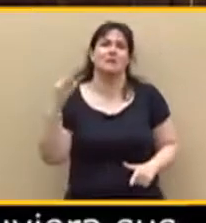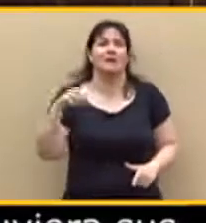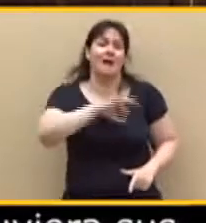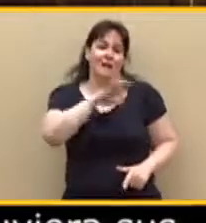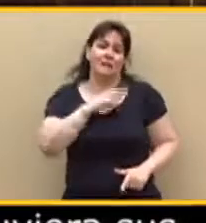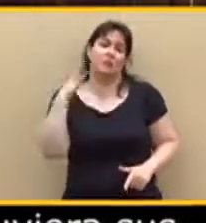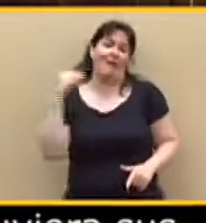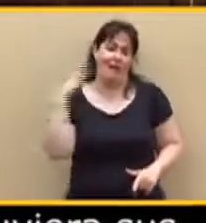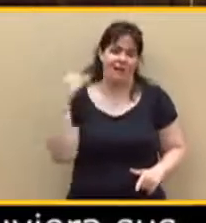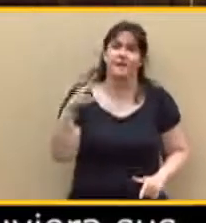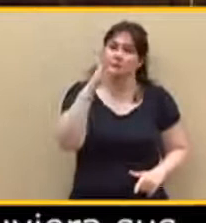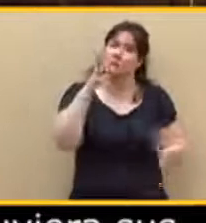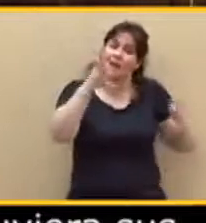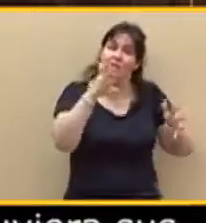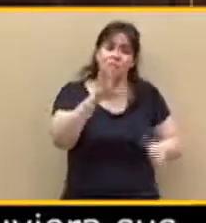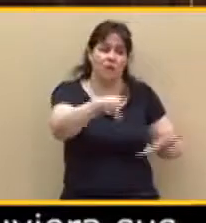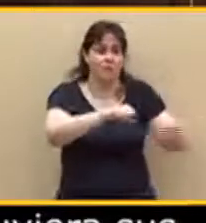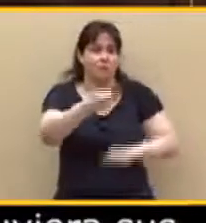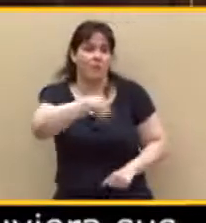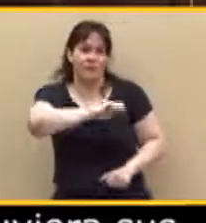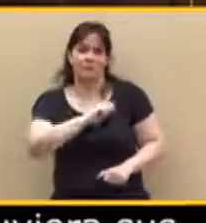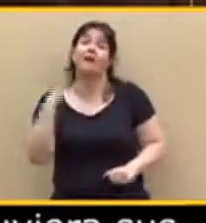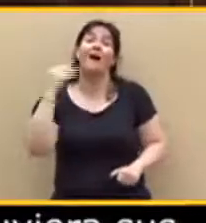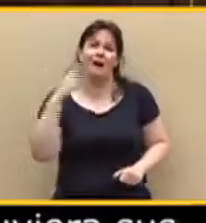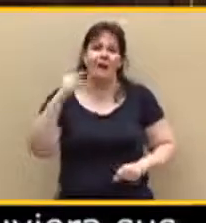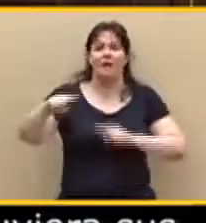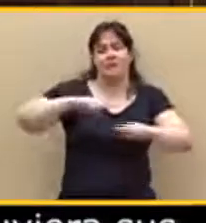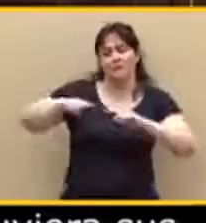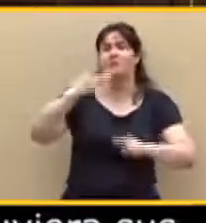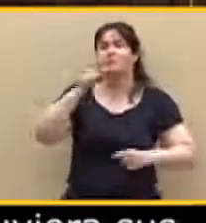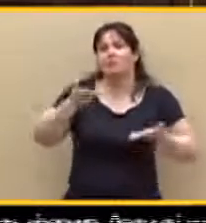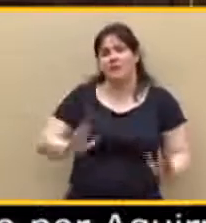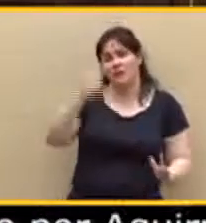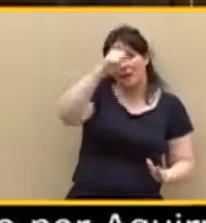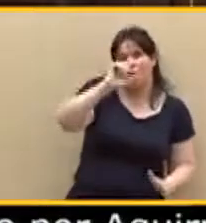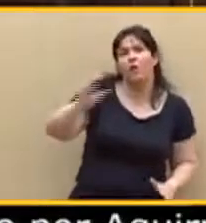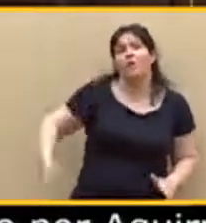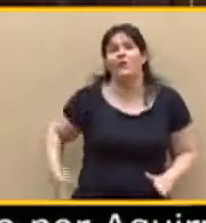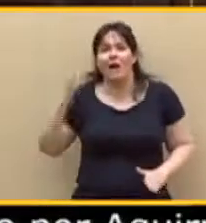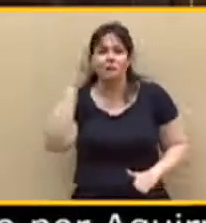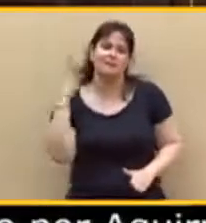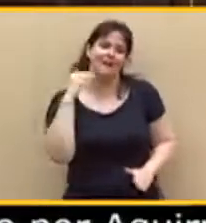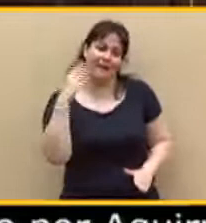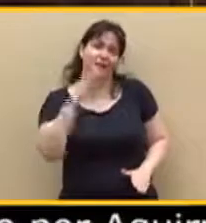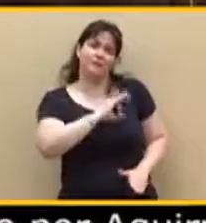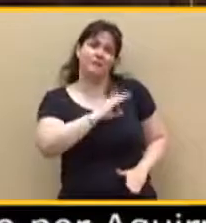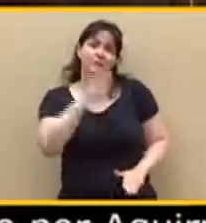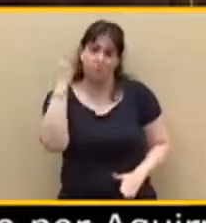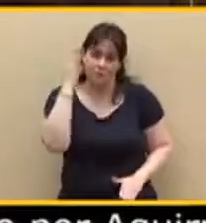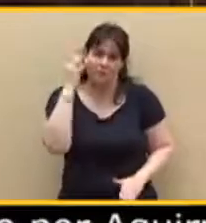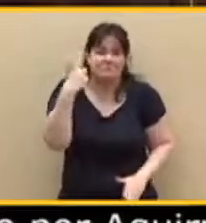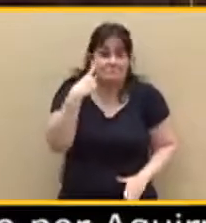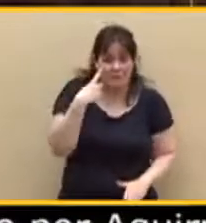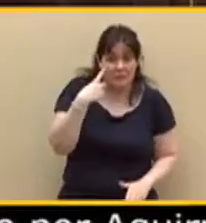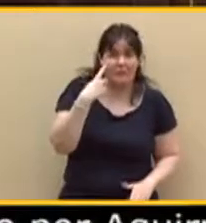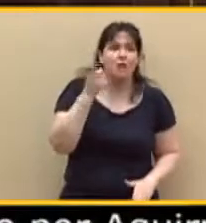compras en España por Aguirre Newman, de la que es directivo el hijo de la condesa Aguirre, señorías. Miren, no solamente han